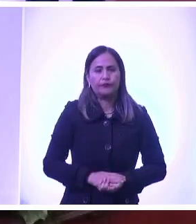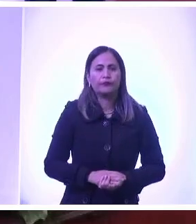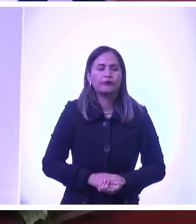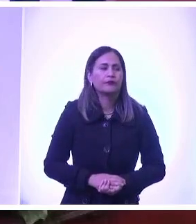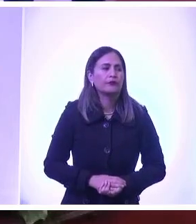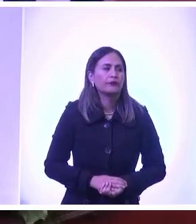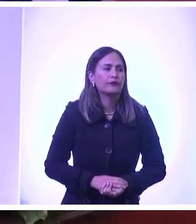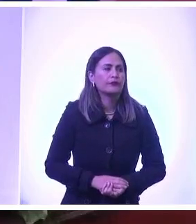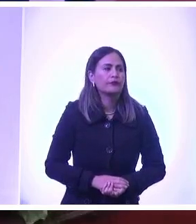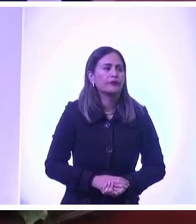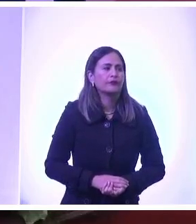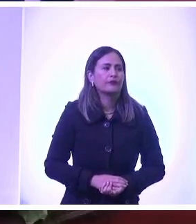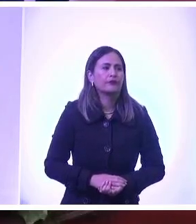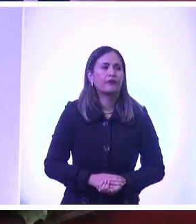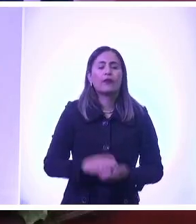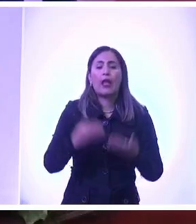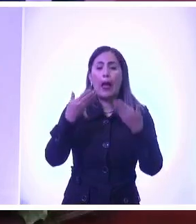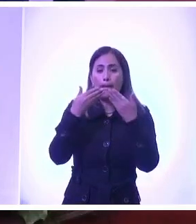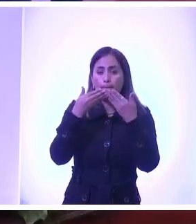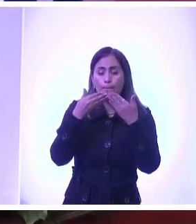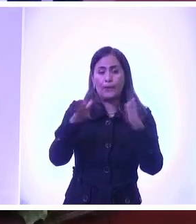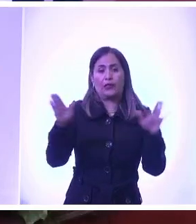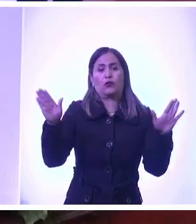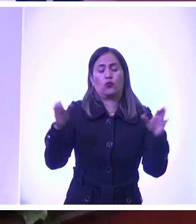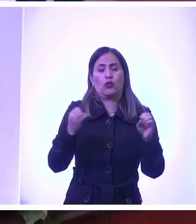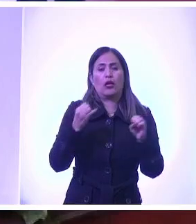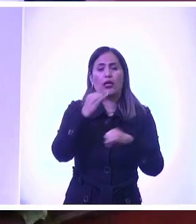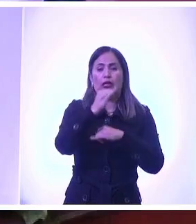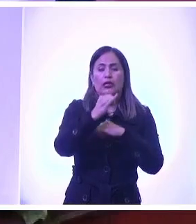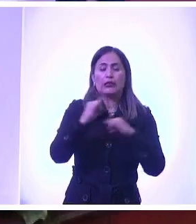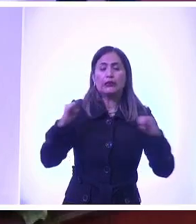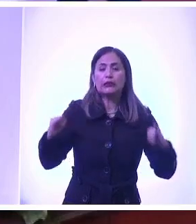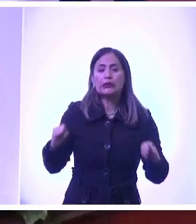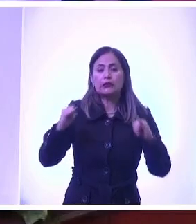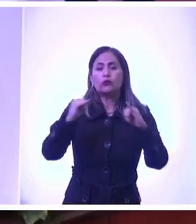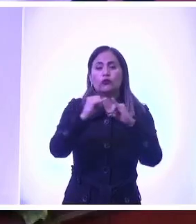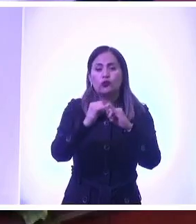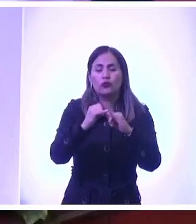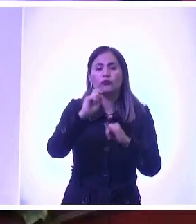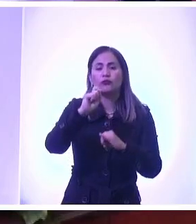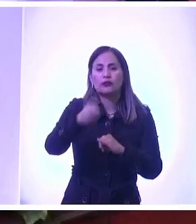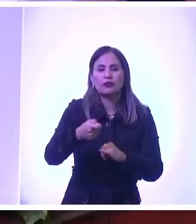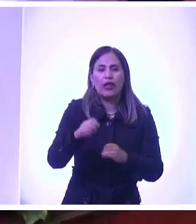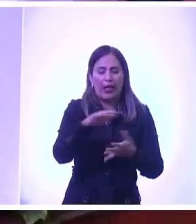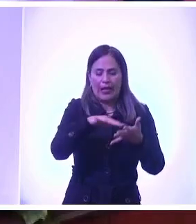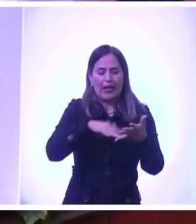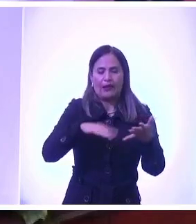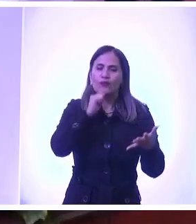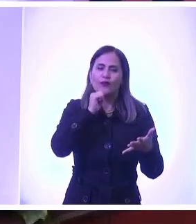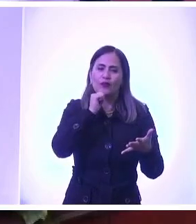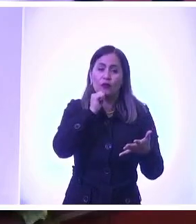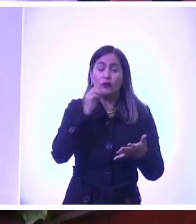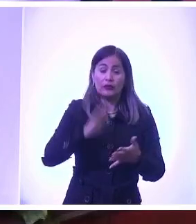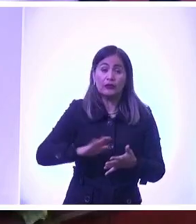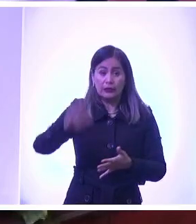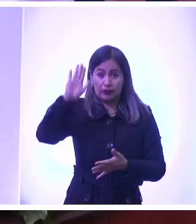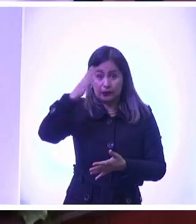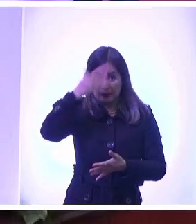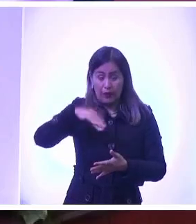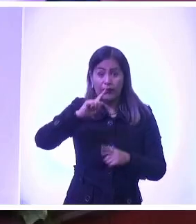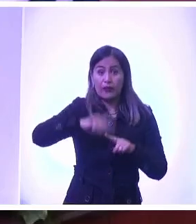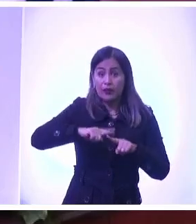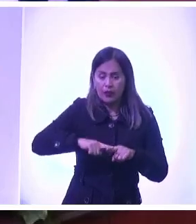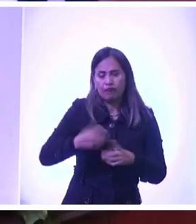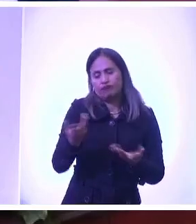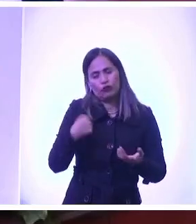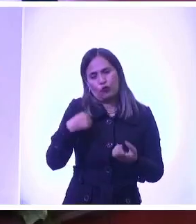bueno Qué es la apertura institucional no s si alguno de ustedes sepan más o menos sin que lo lea no Bueno yo no sabía lo tuve